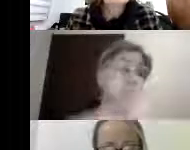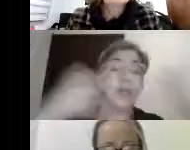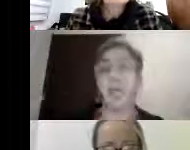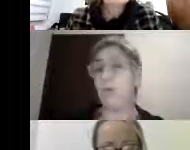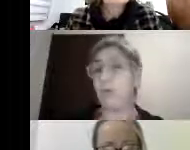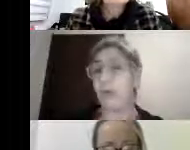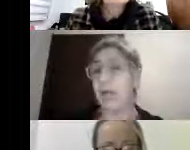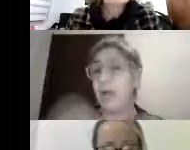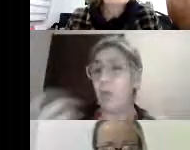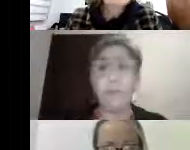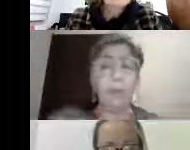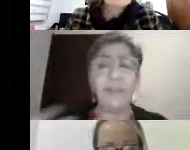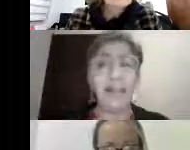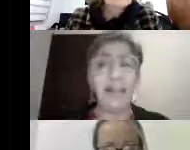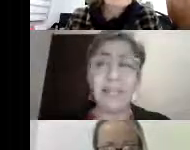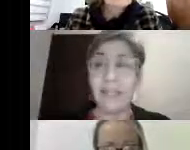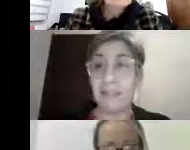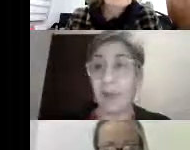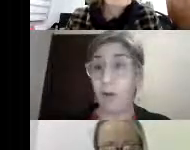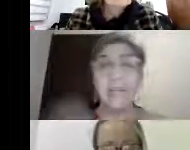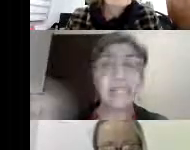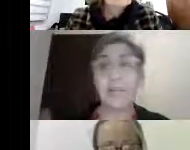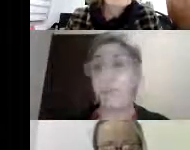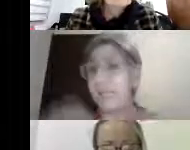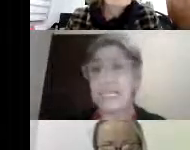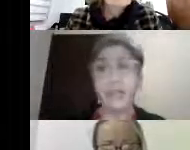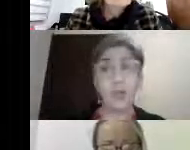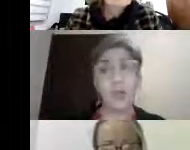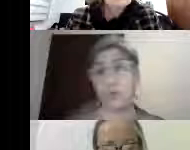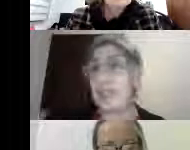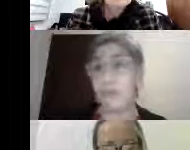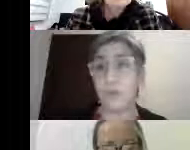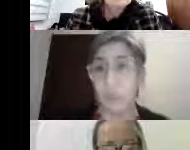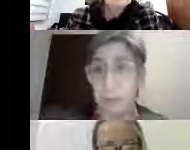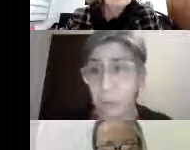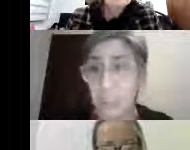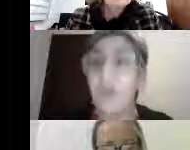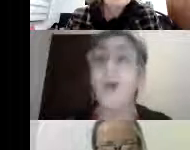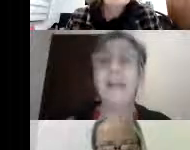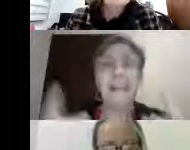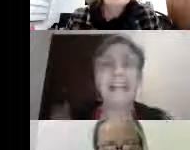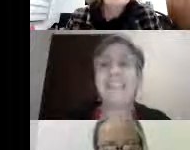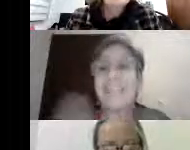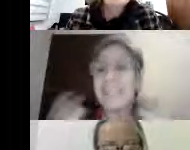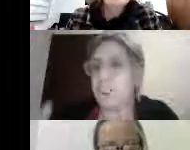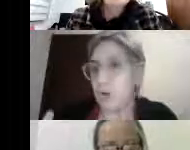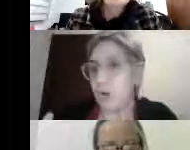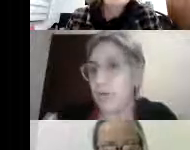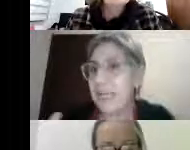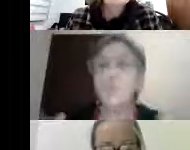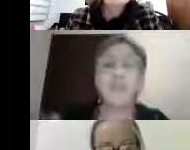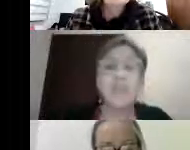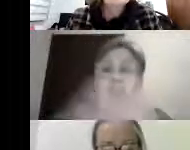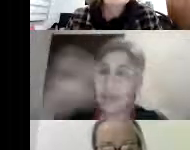literatura, es una propuesta de la OMS, la OPS, de ONU-SIDA, no es un invento mío, es